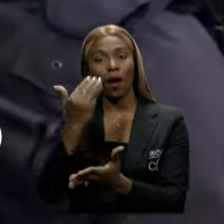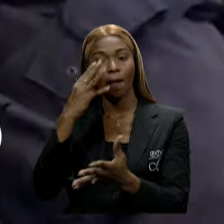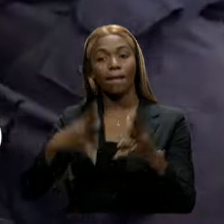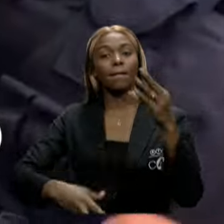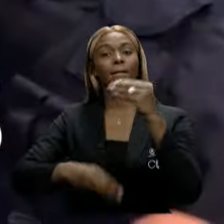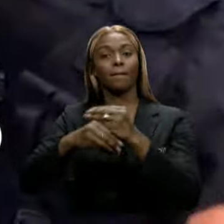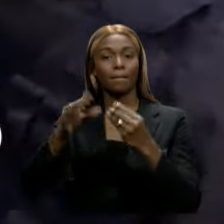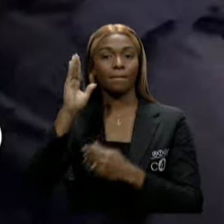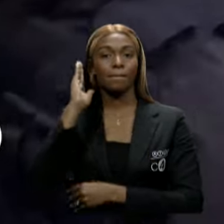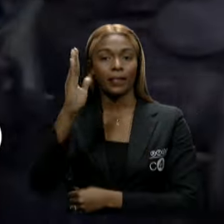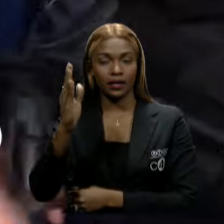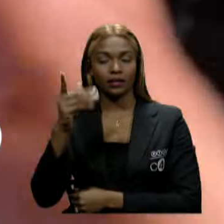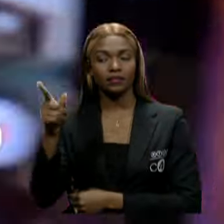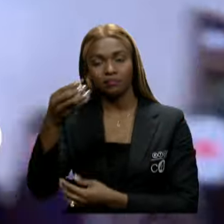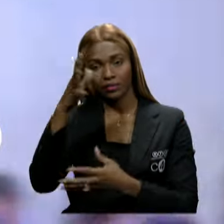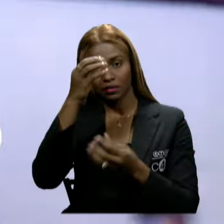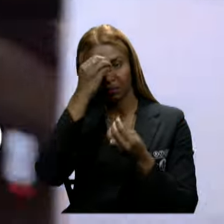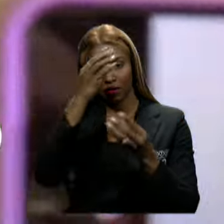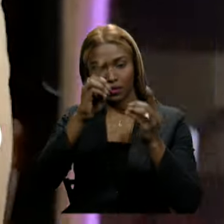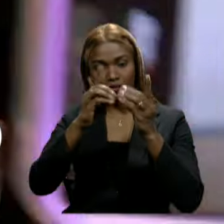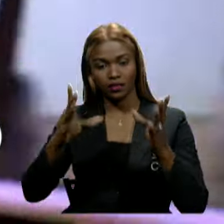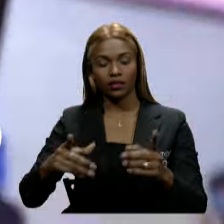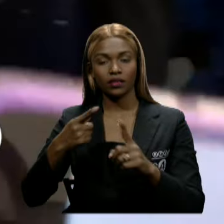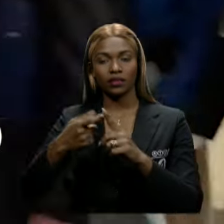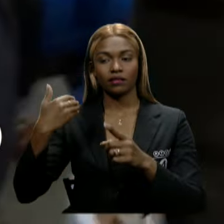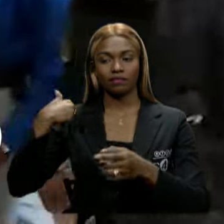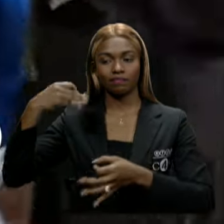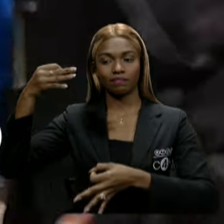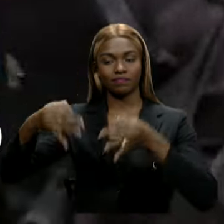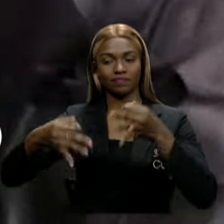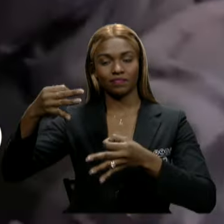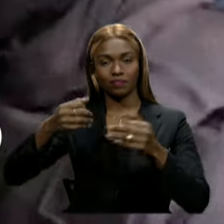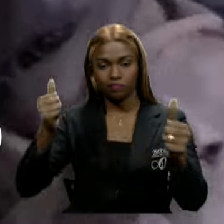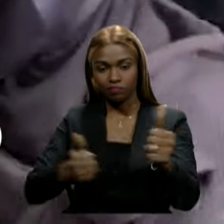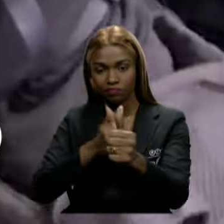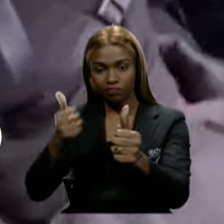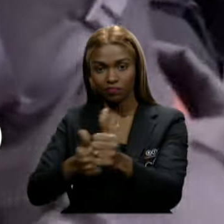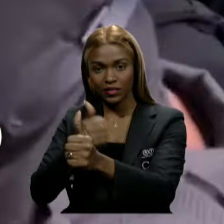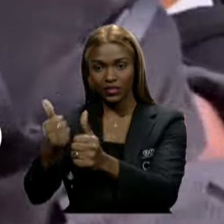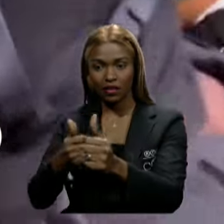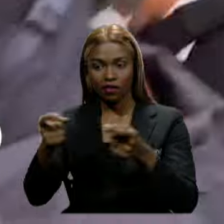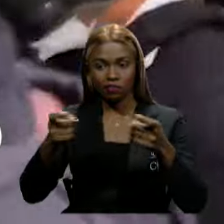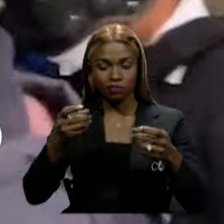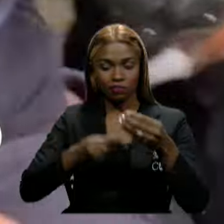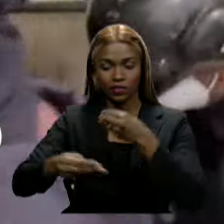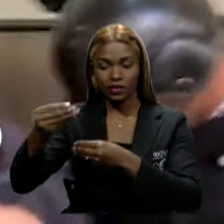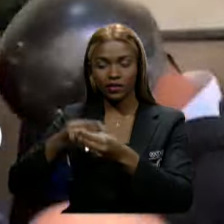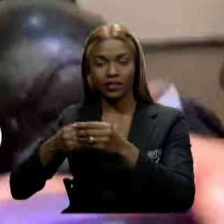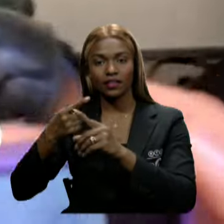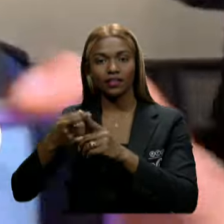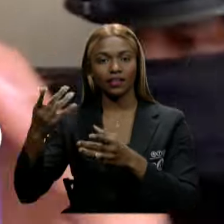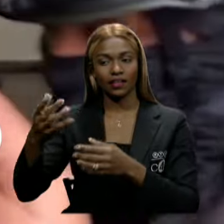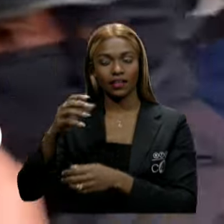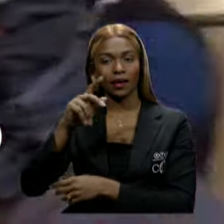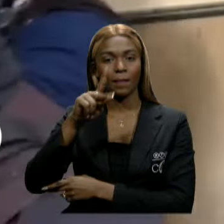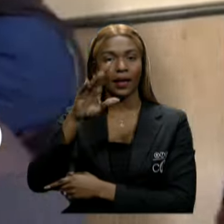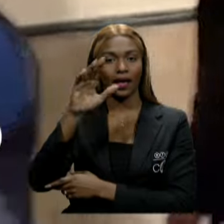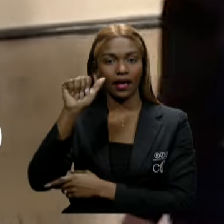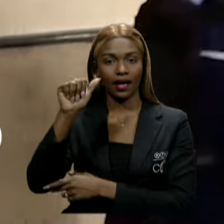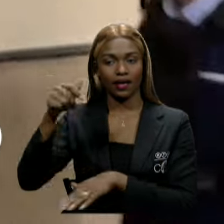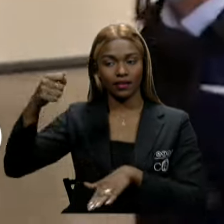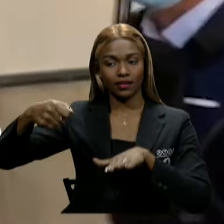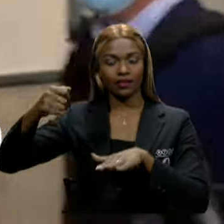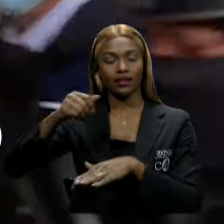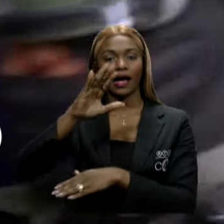la instancia. Así lo dio a conocer el director de la Procuraduría Especializada de Persecución de la Corrupción Administrativa, PETCA, el magistrado Wilson Camacho. Y es que